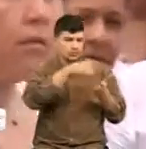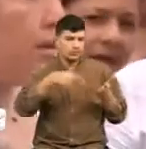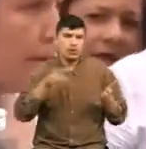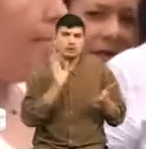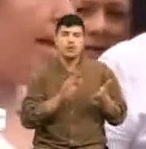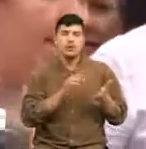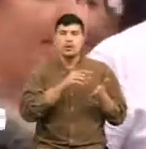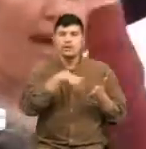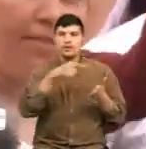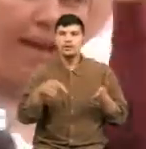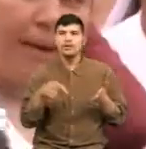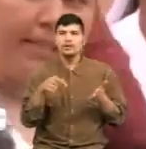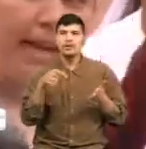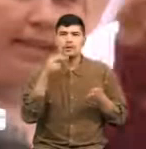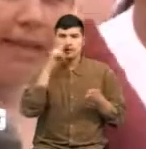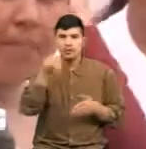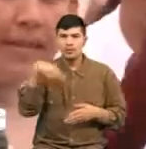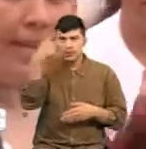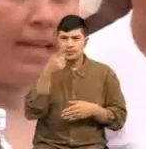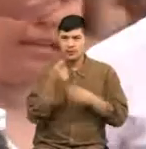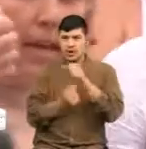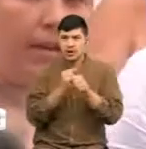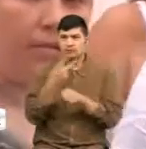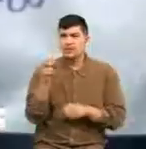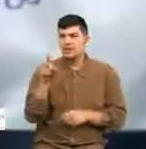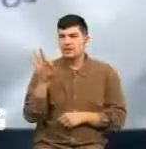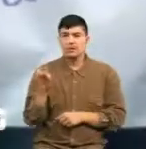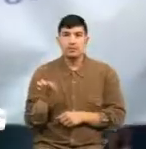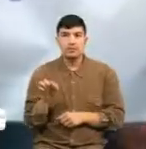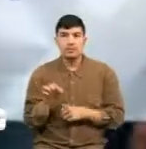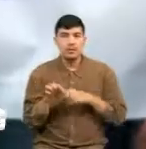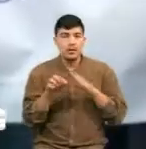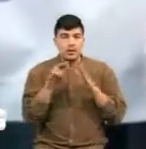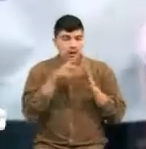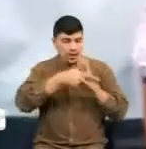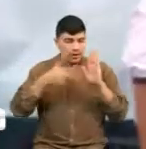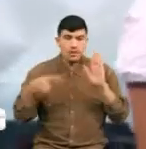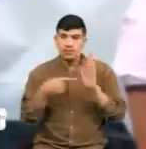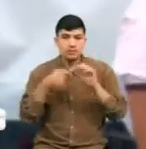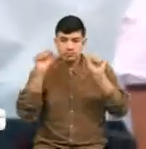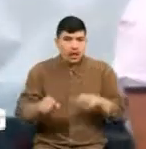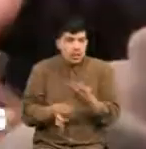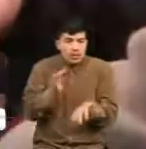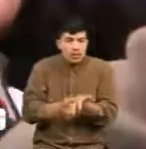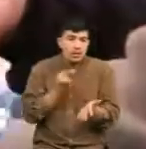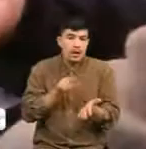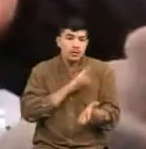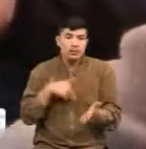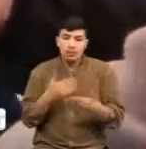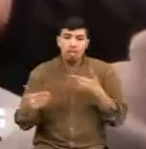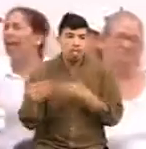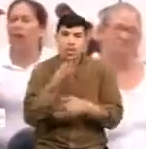hasta junio del 2018. Al no darse el cumplimiento de lo que la Corte falló a favor de nosotras, ahí en adelante quedaríamos nosotros